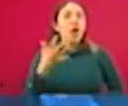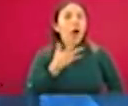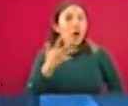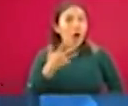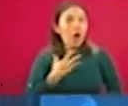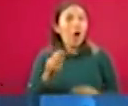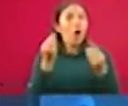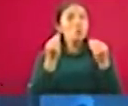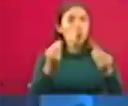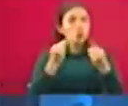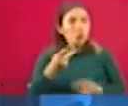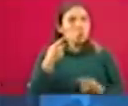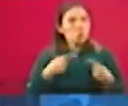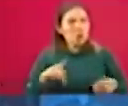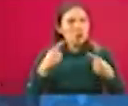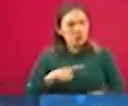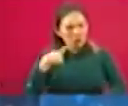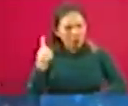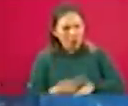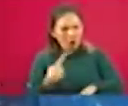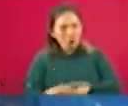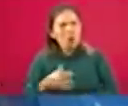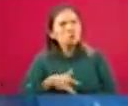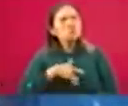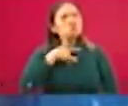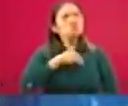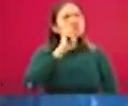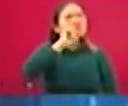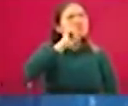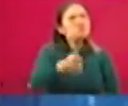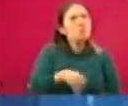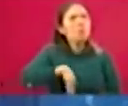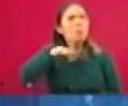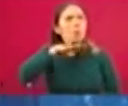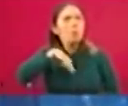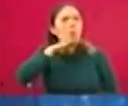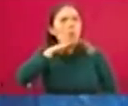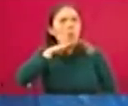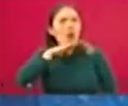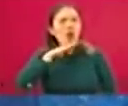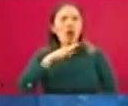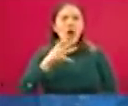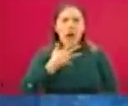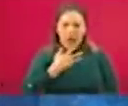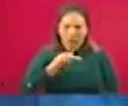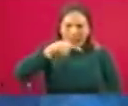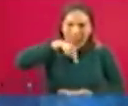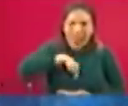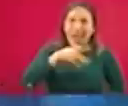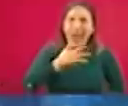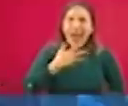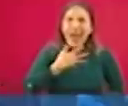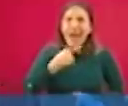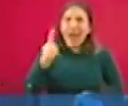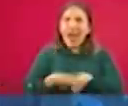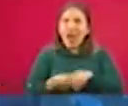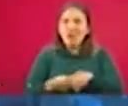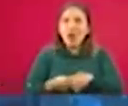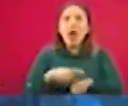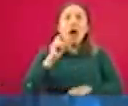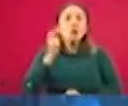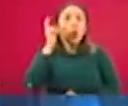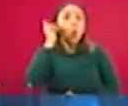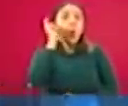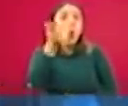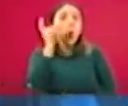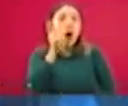protección de rebaño. Ahora, está comprobado, doctor López-Gatell, está confirmado que alguien que